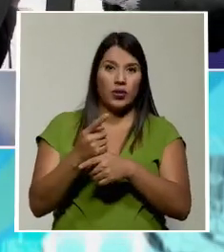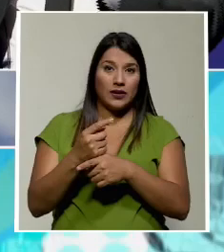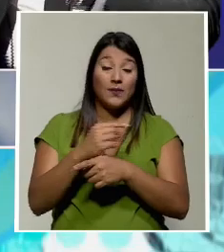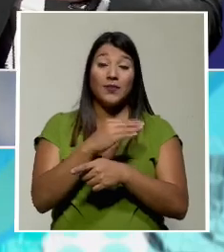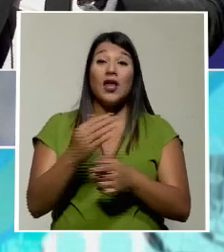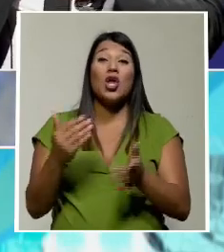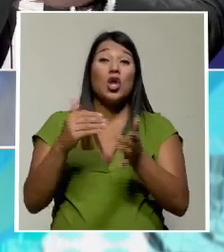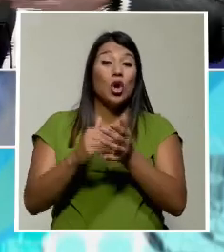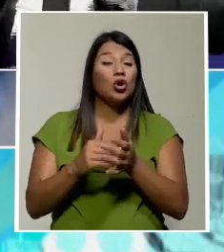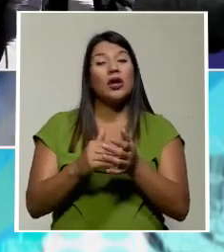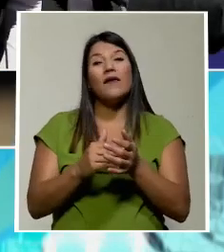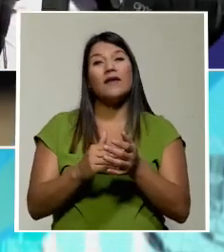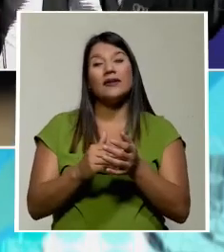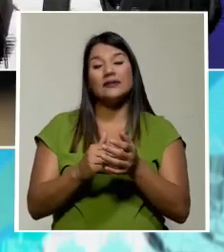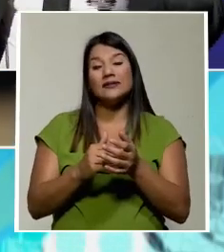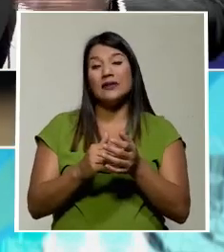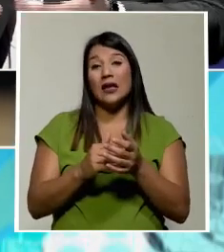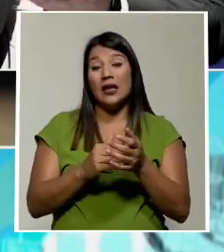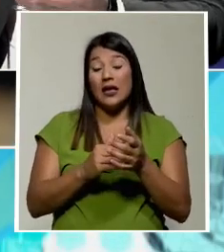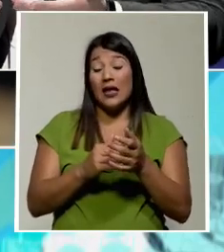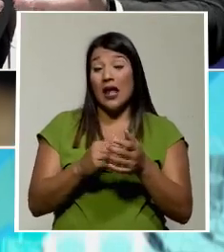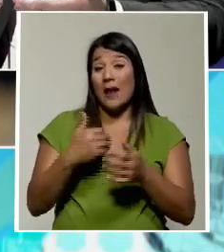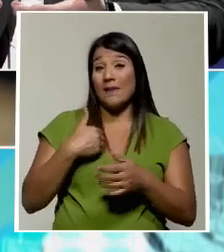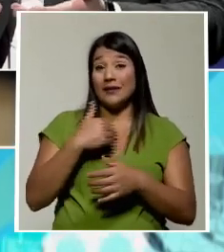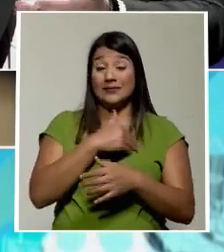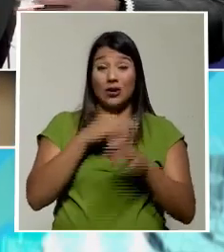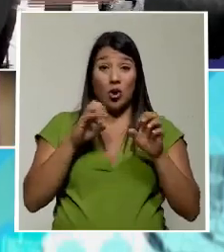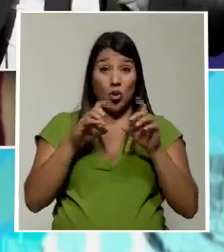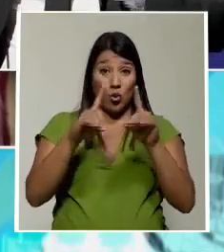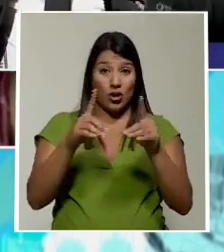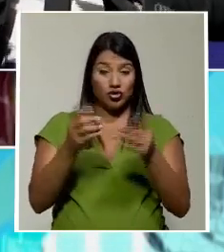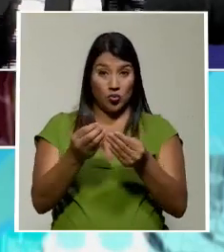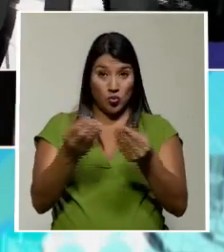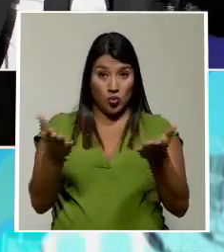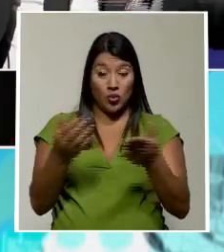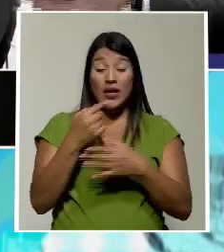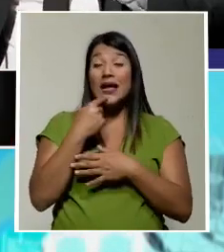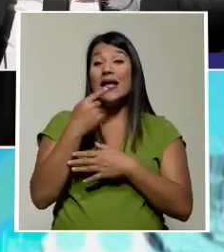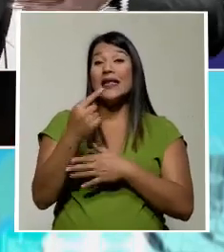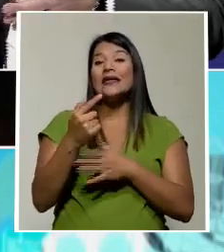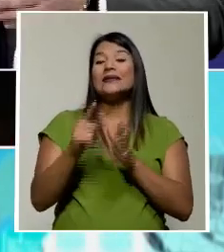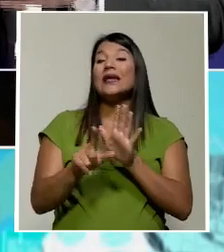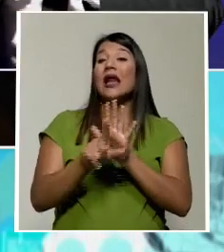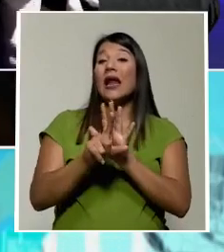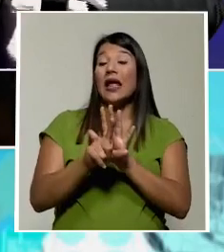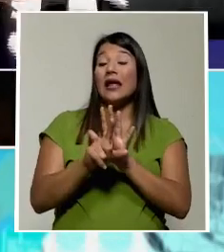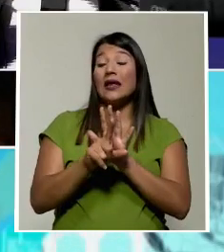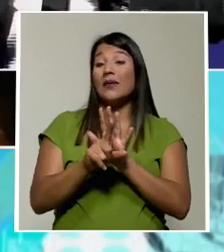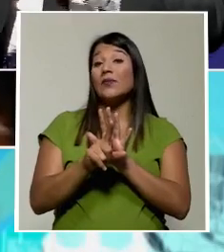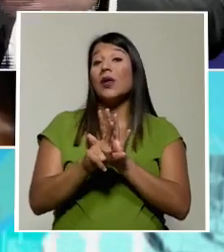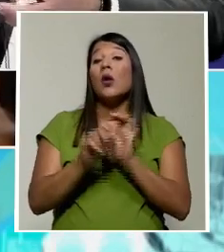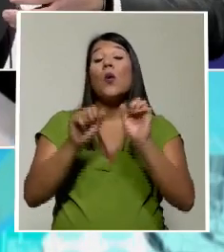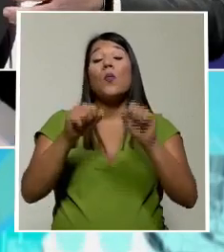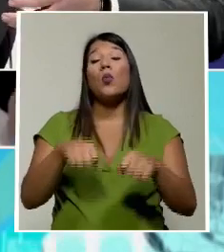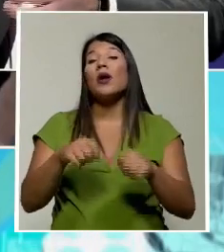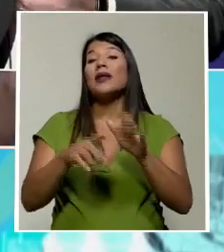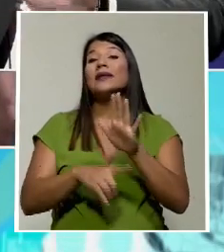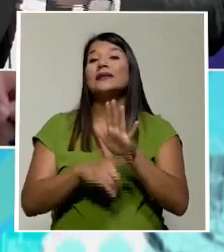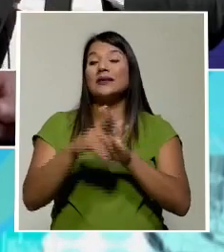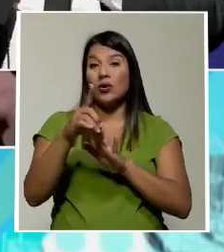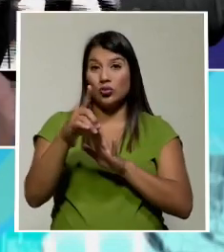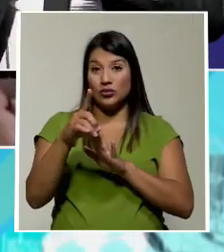pues no es un traslado de competencias. La competencia esencial del Ministerio de Educación Pública, según su ley orgánica, pues es el de desarrollar